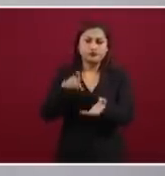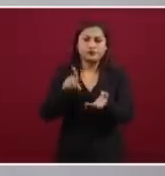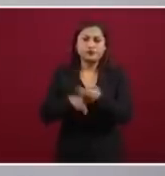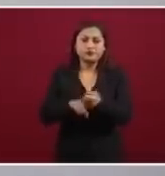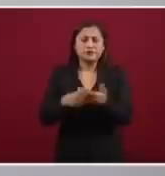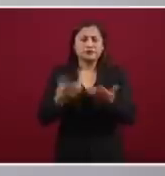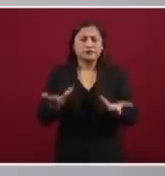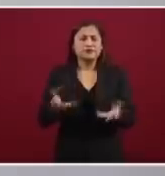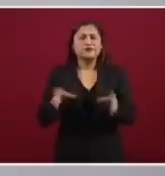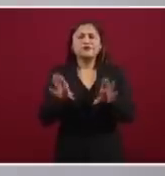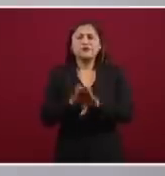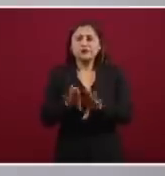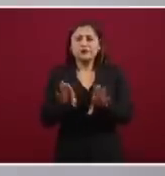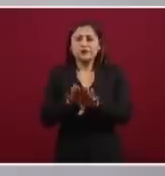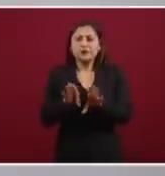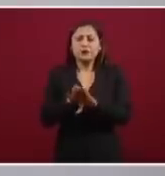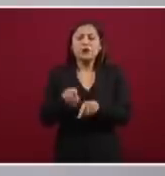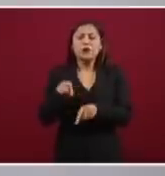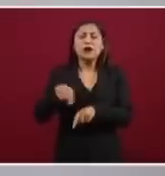firmar